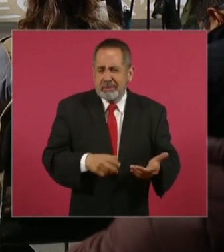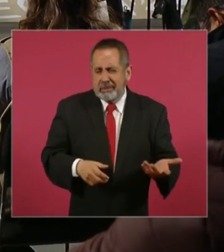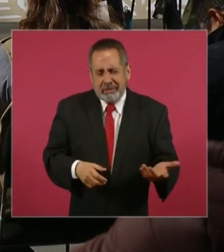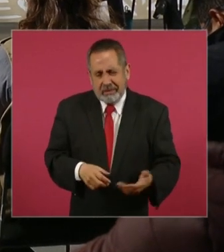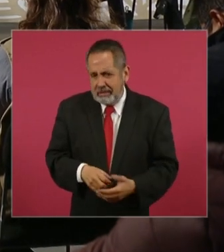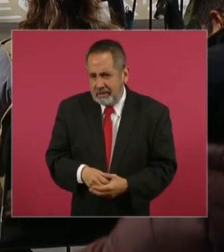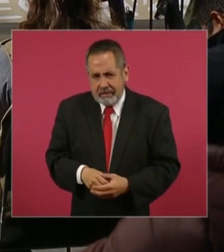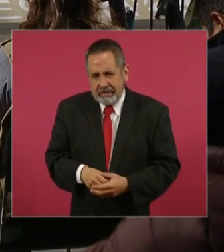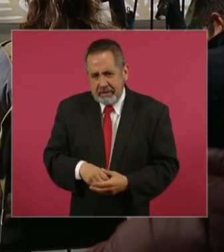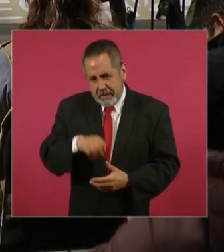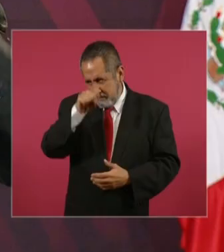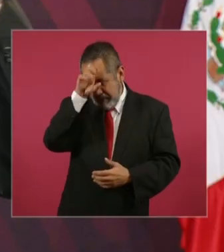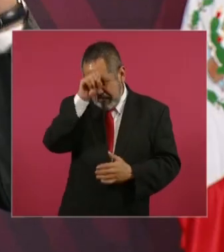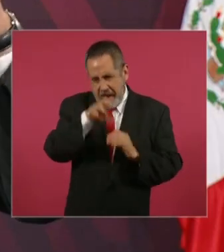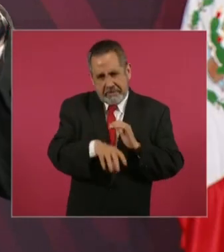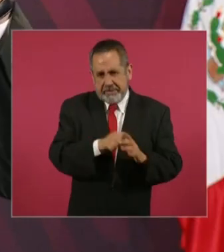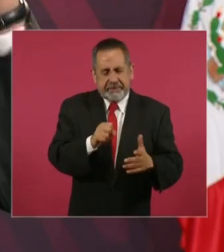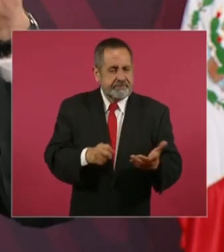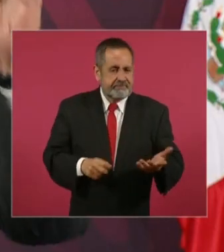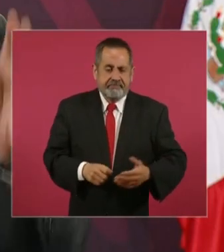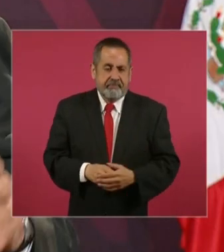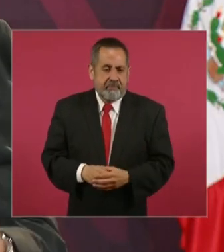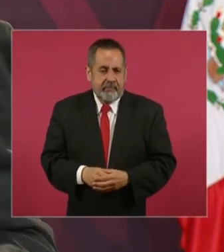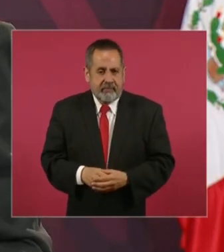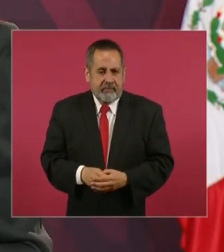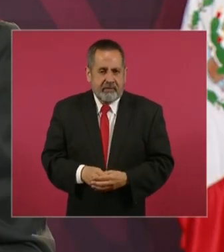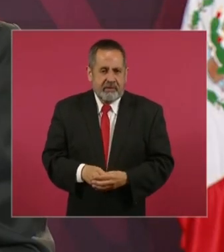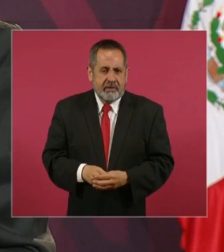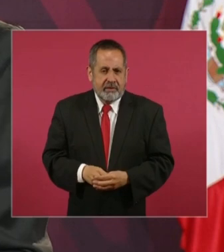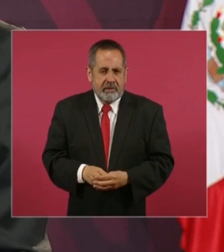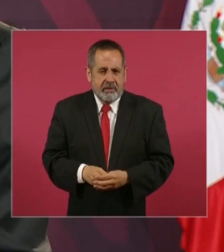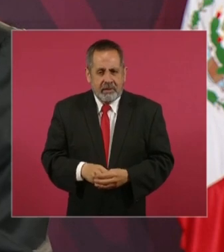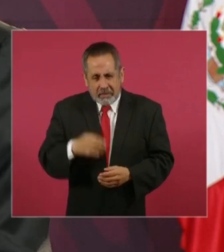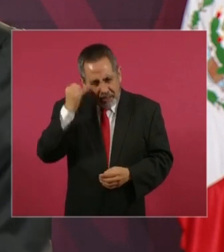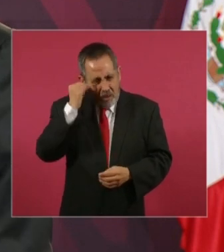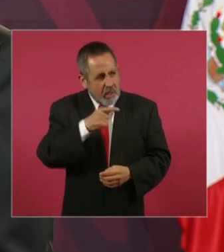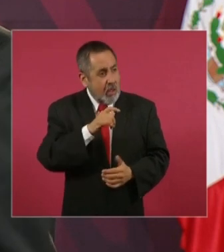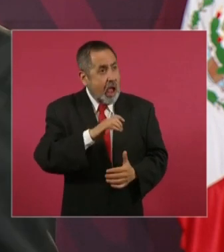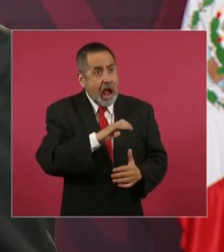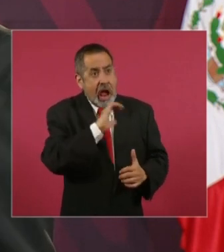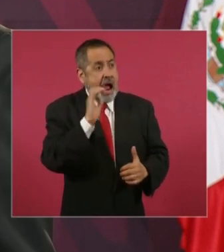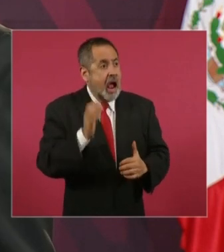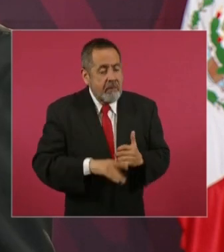Imagínense cuándo se terminan